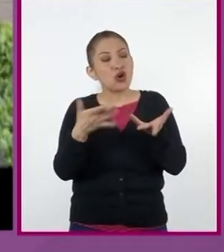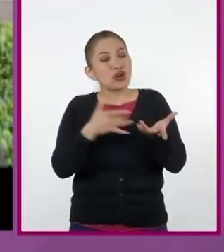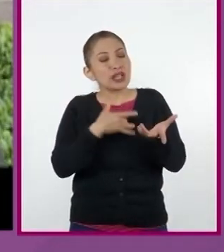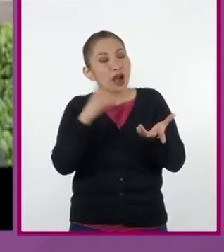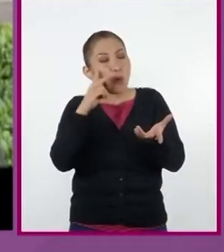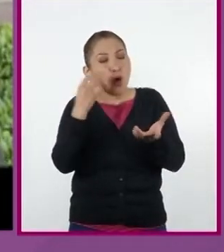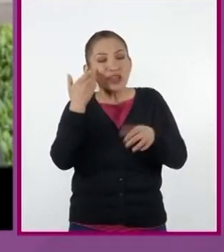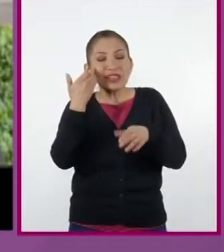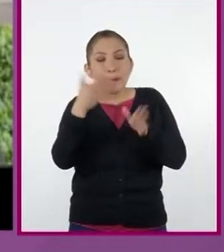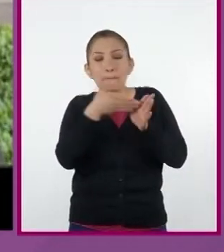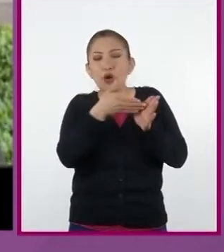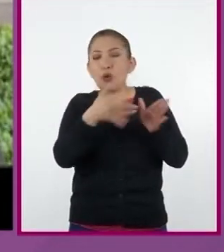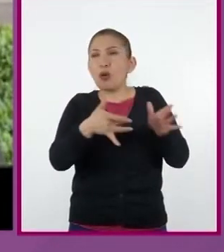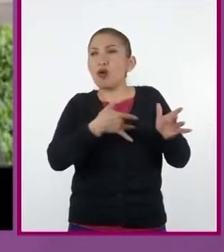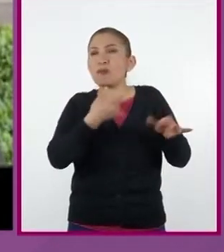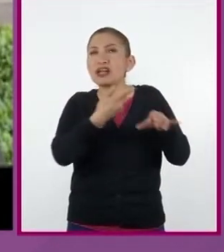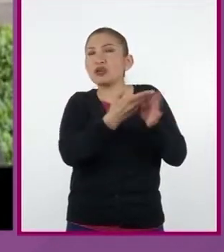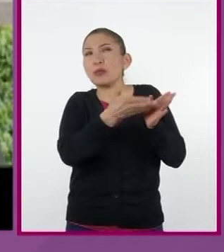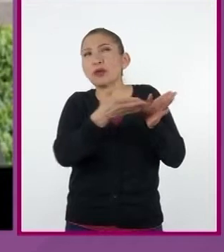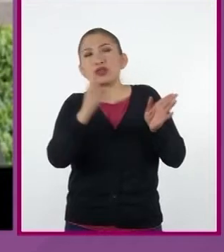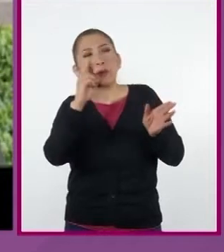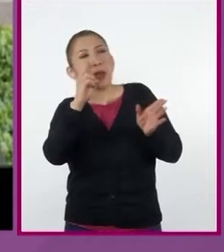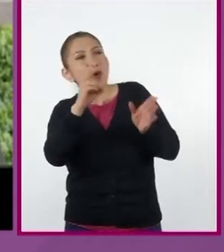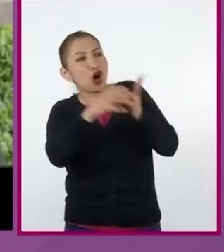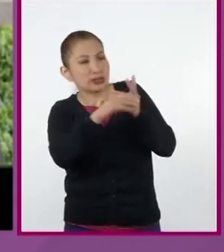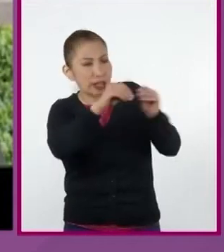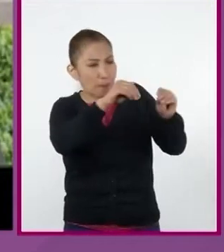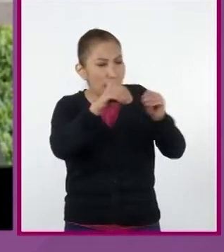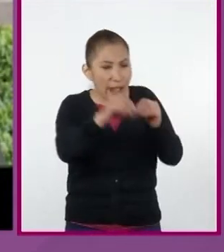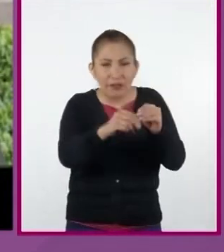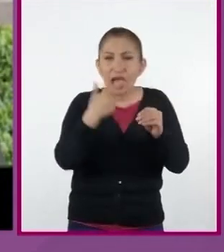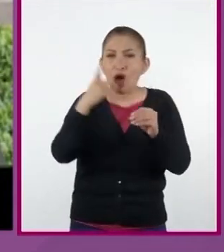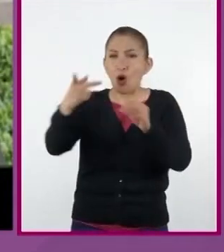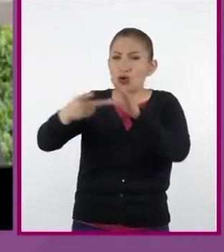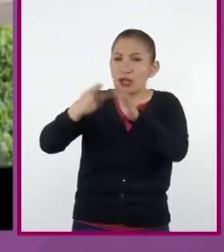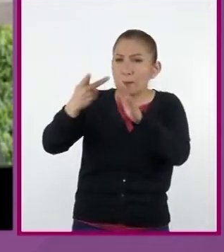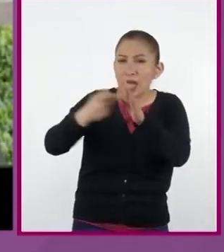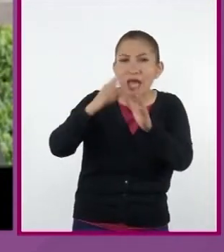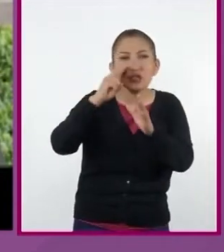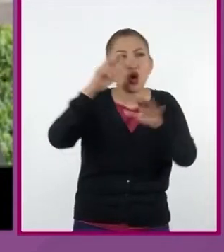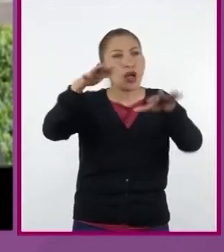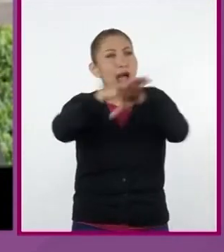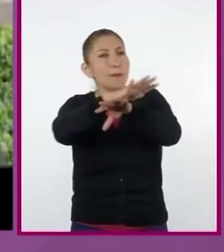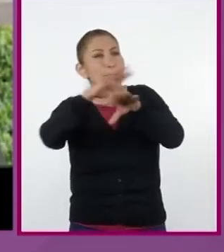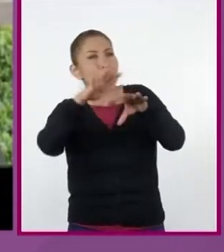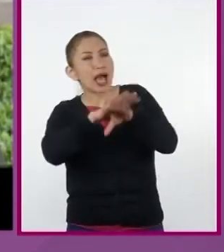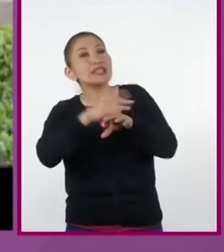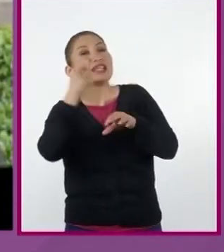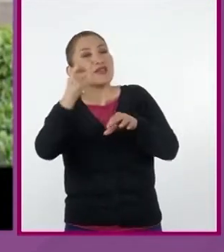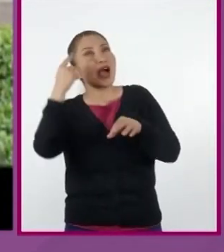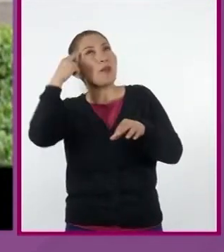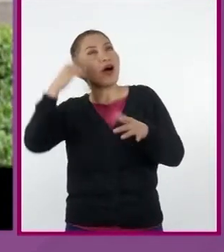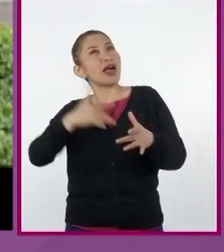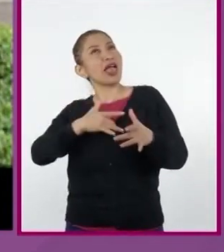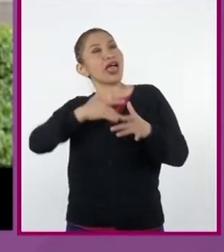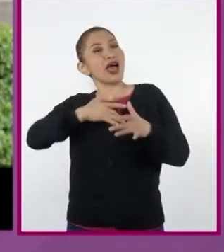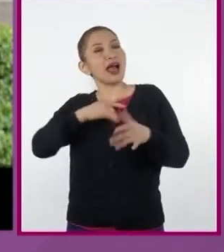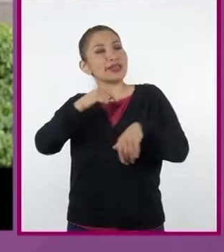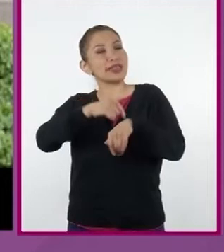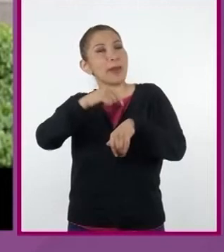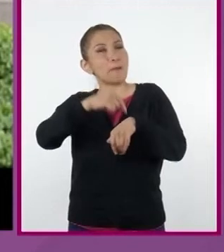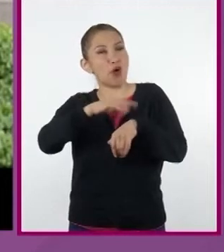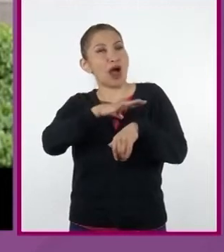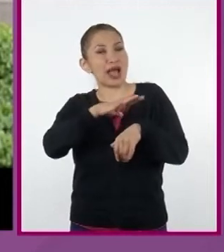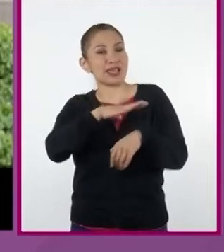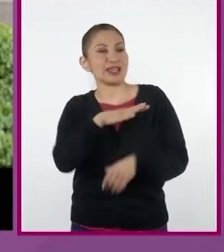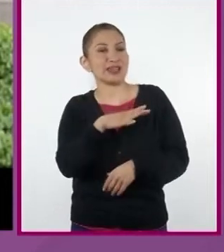paso del tiempo. Cuando vemos cosas que se mueven, cosas que se repiten, cosas que cambian, entonces ahí es recién cuando tenemos